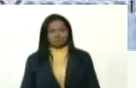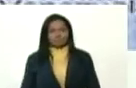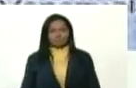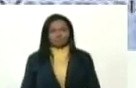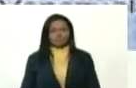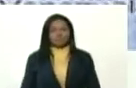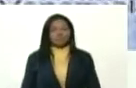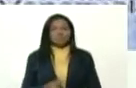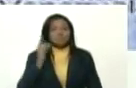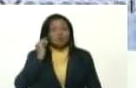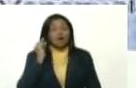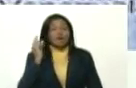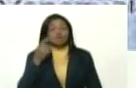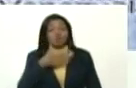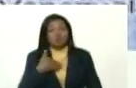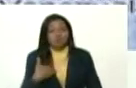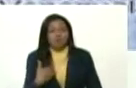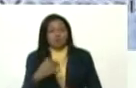Alejandra González Liendo,